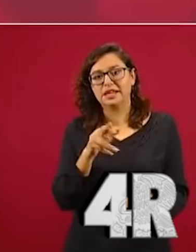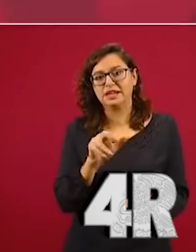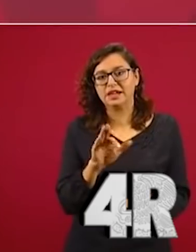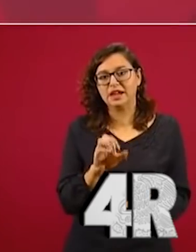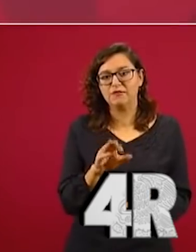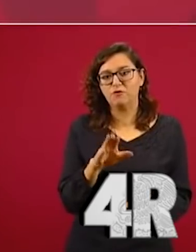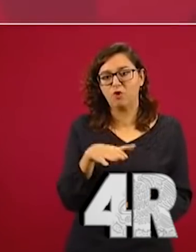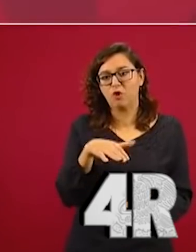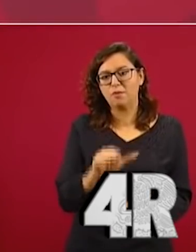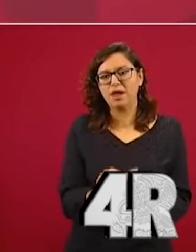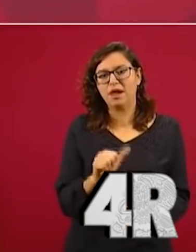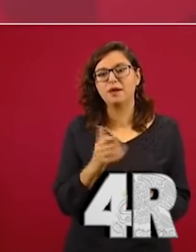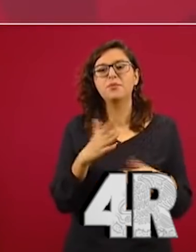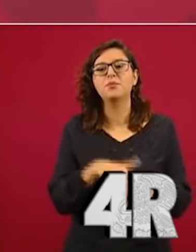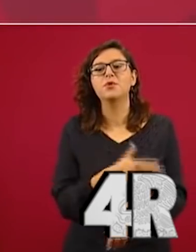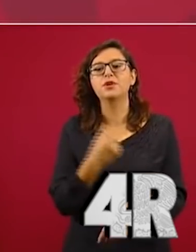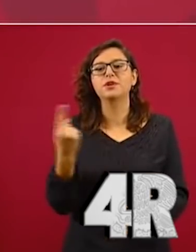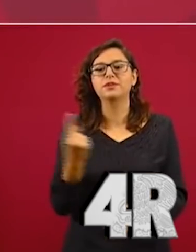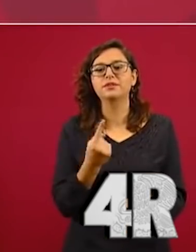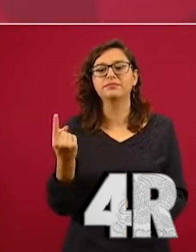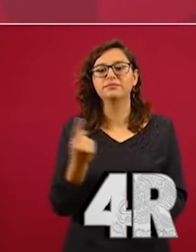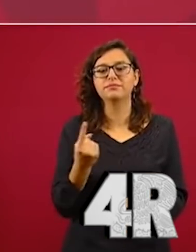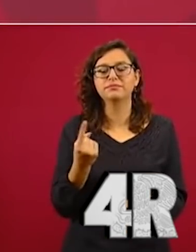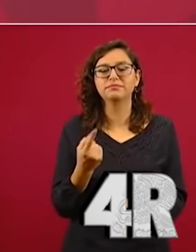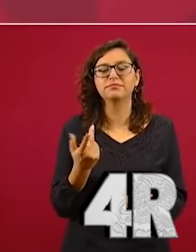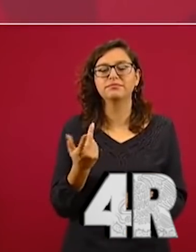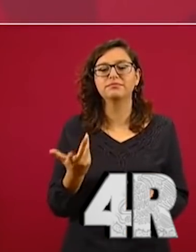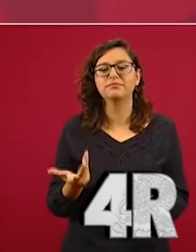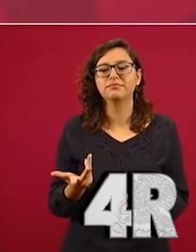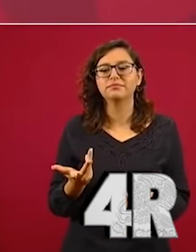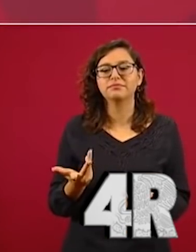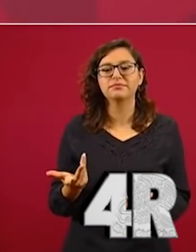Porque es como